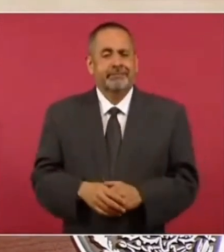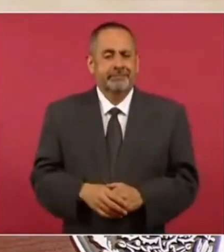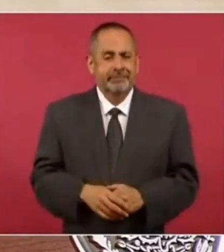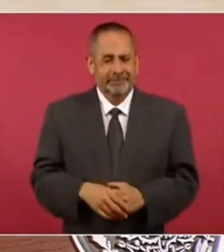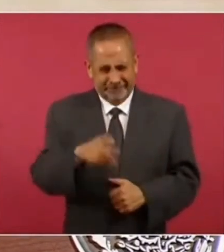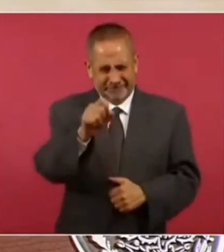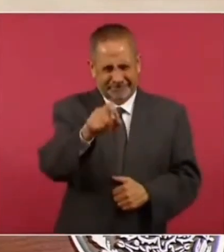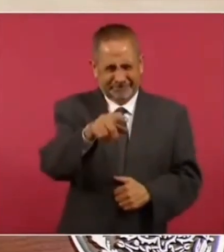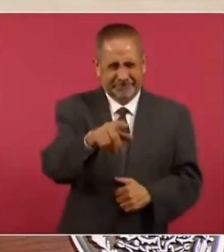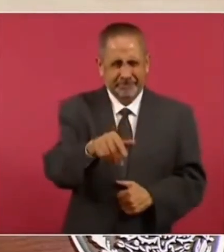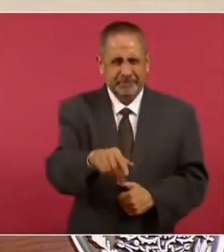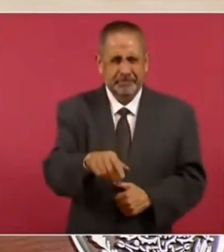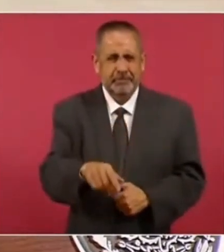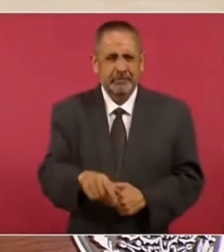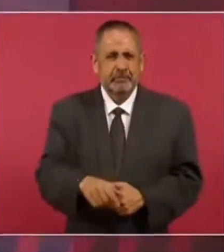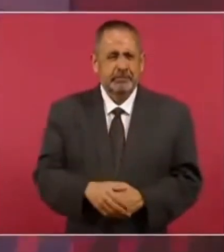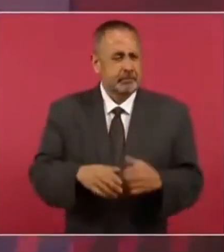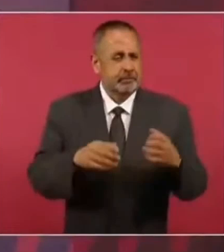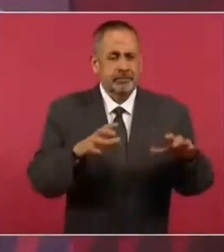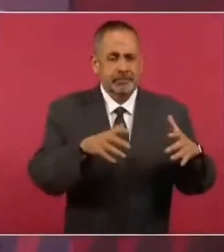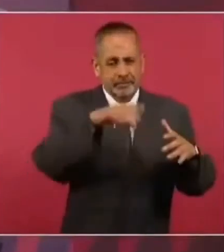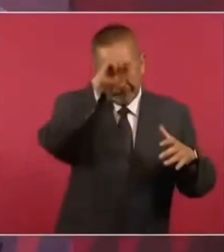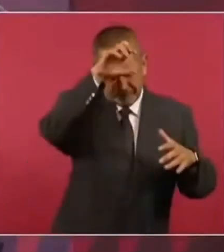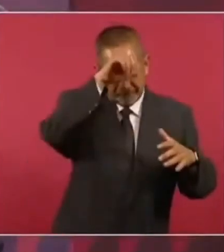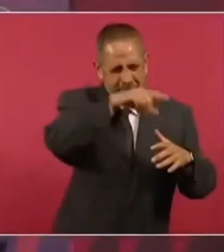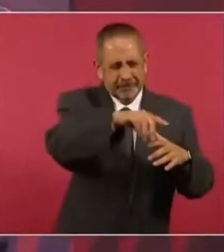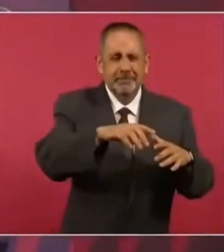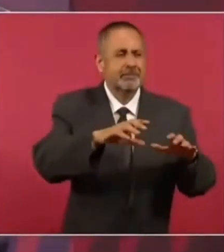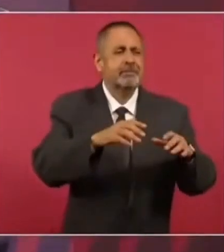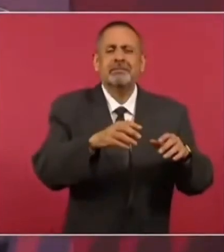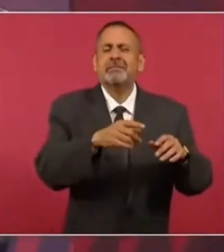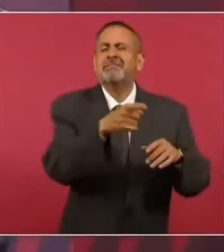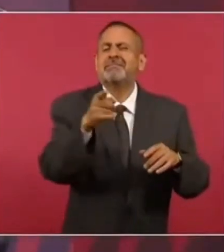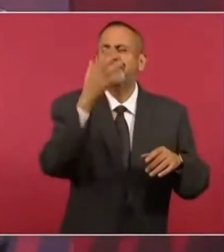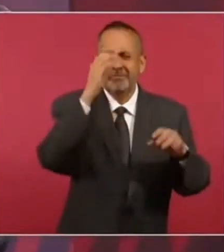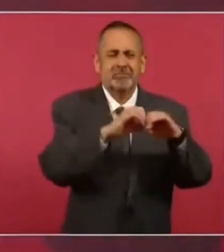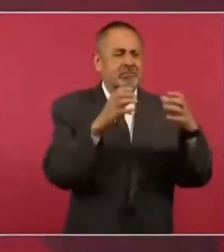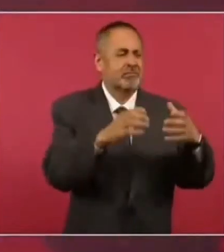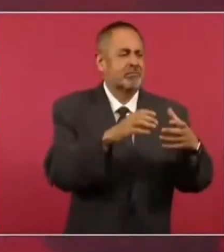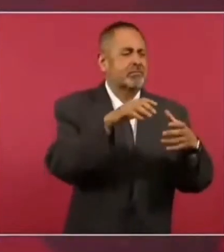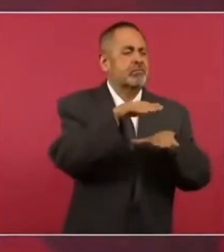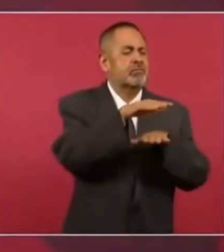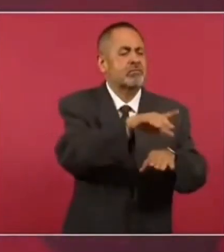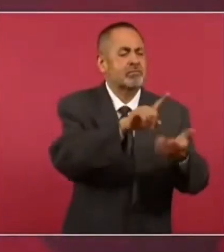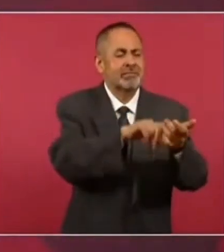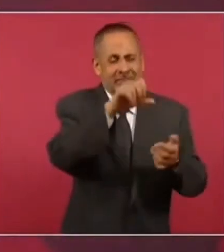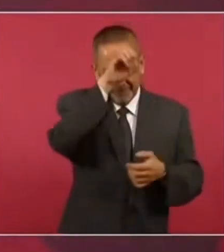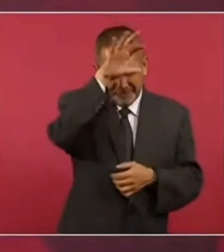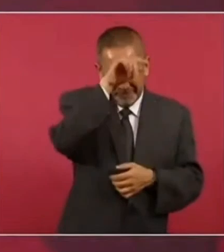Esta industria de la minería, esa cámara, pues